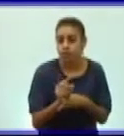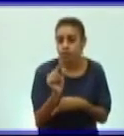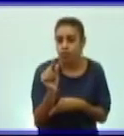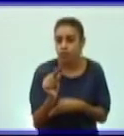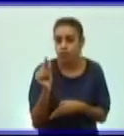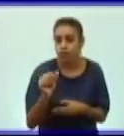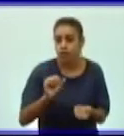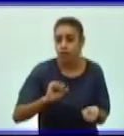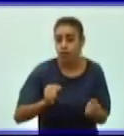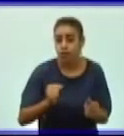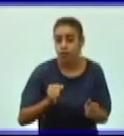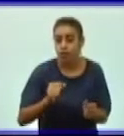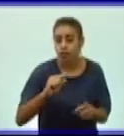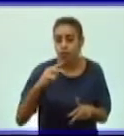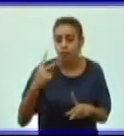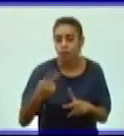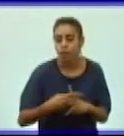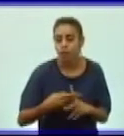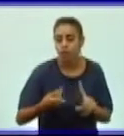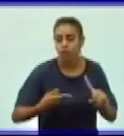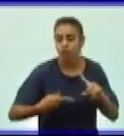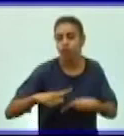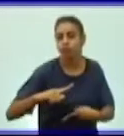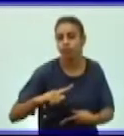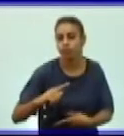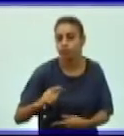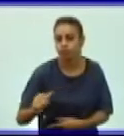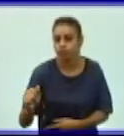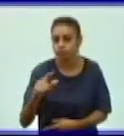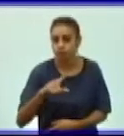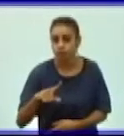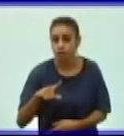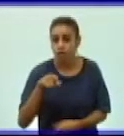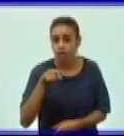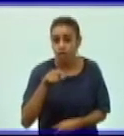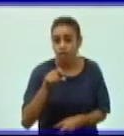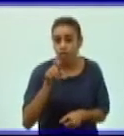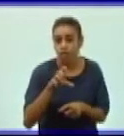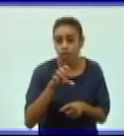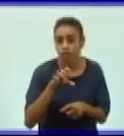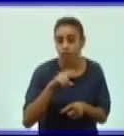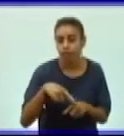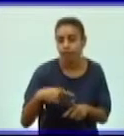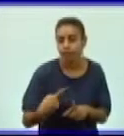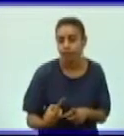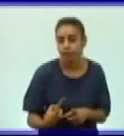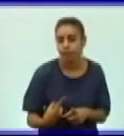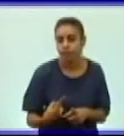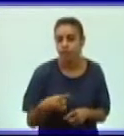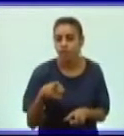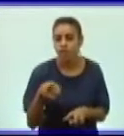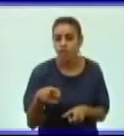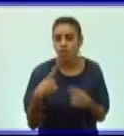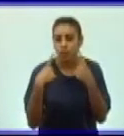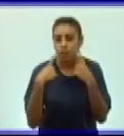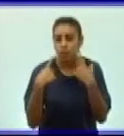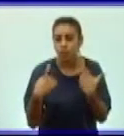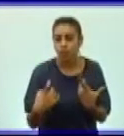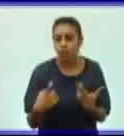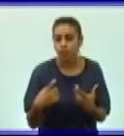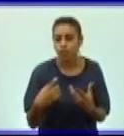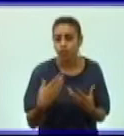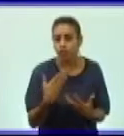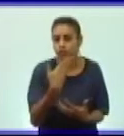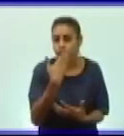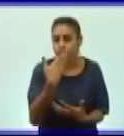capitalismo para esos pueblos. Por tanto, también esa labor externa, subversiva, influyó de manera, diríamos, determinante en la desaparición